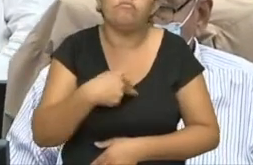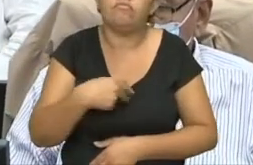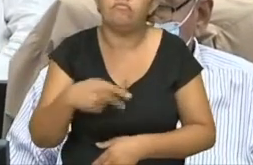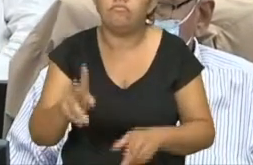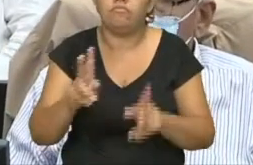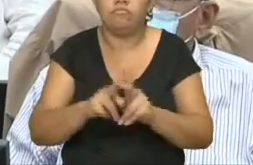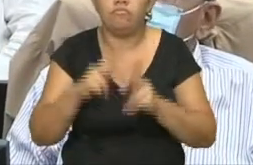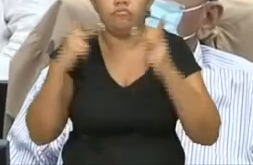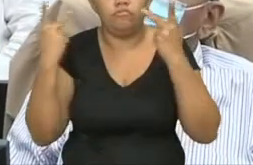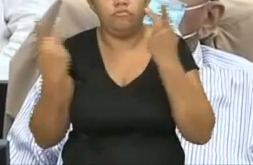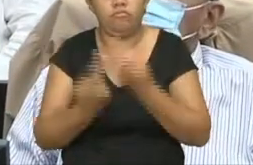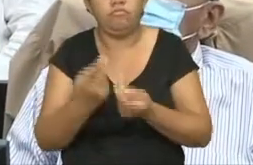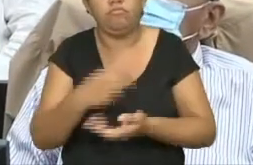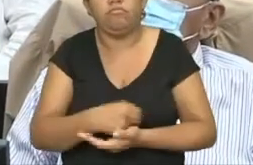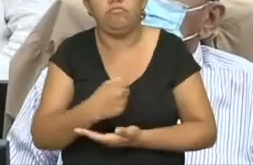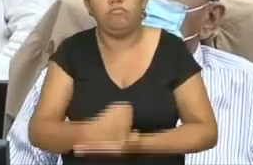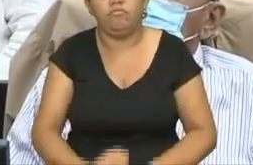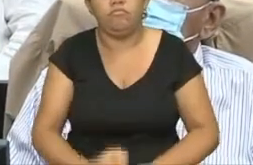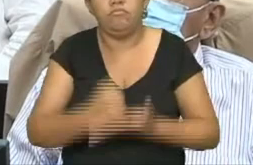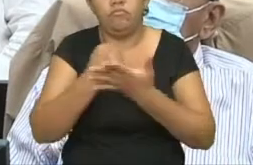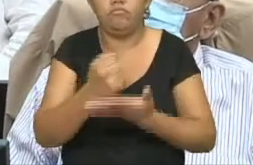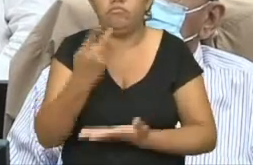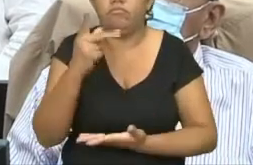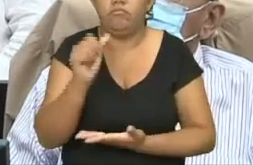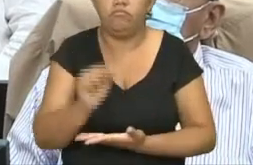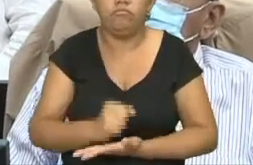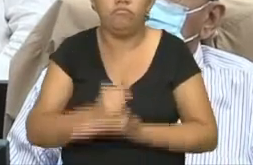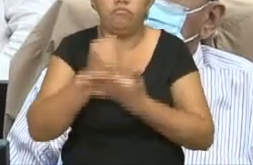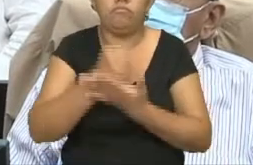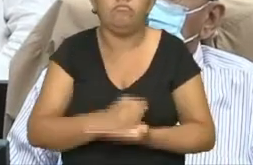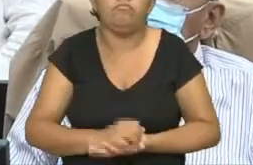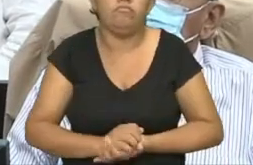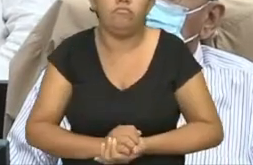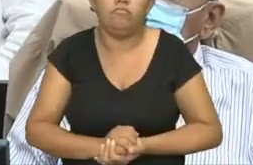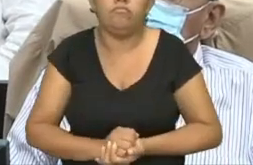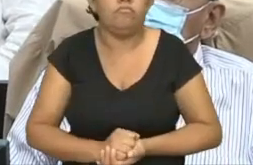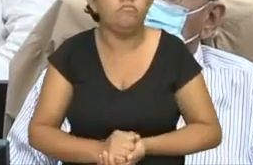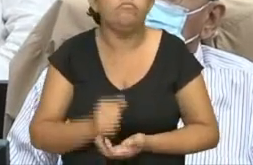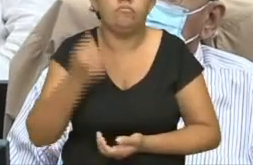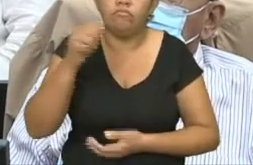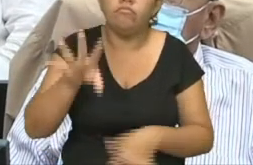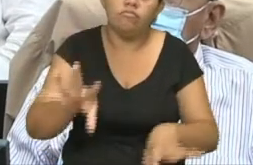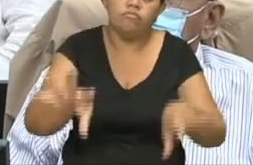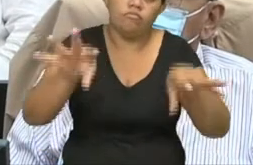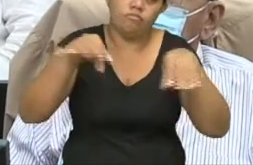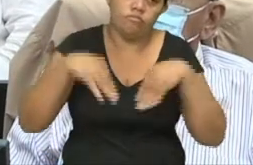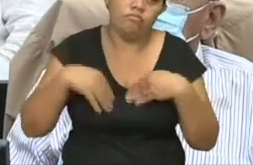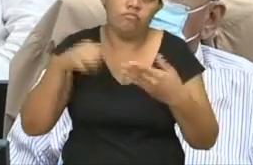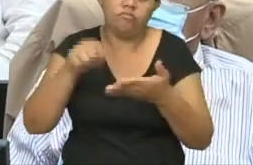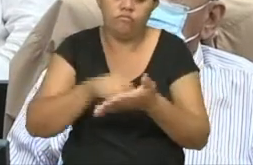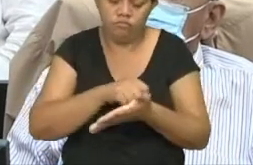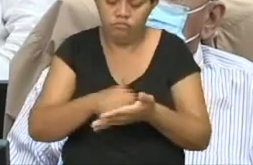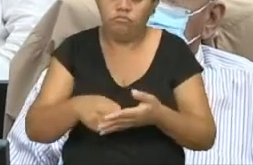al pueblo nicaragüense a obtener este beneficio, vamos a votar a favor.